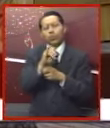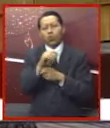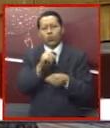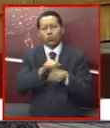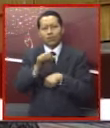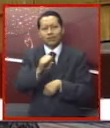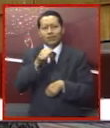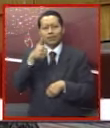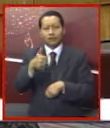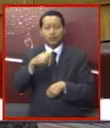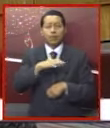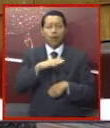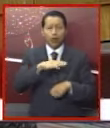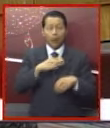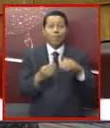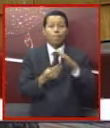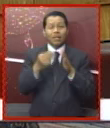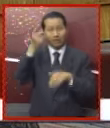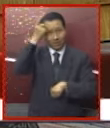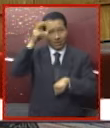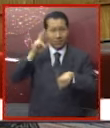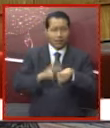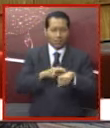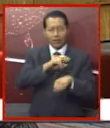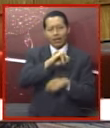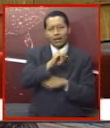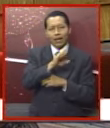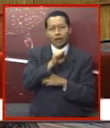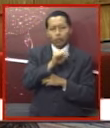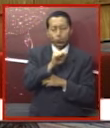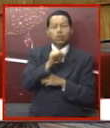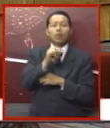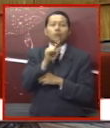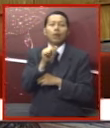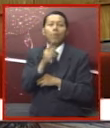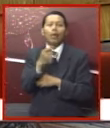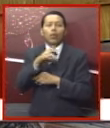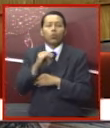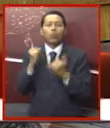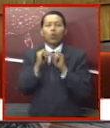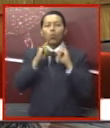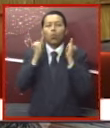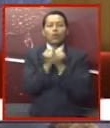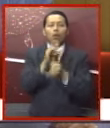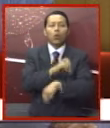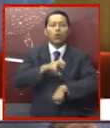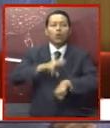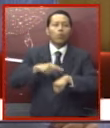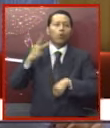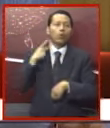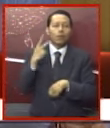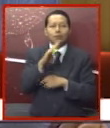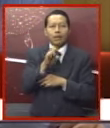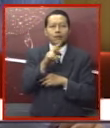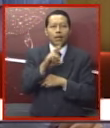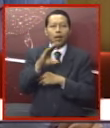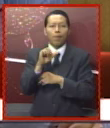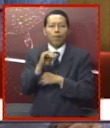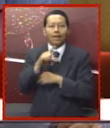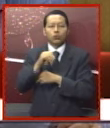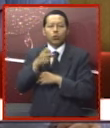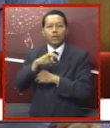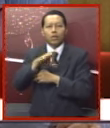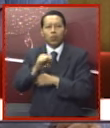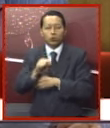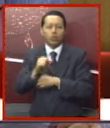a la que asistieron los presidentes de la mesa directiva, Jesús Zambrano, y de la Junta de Coordinación Política, César Camacho Quirós, además de